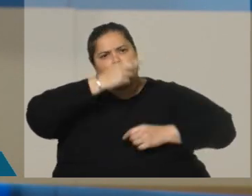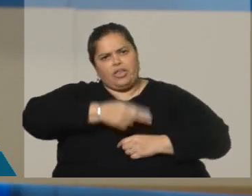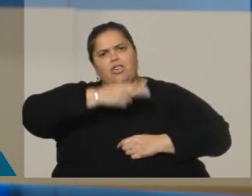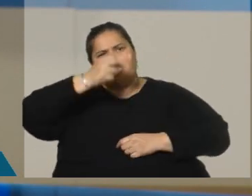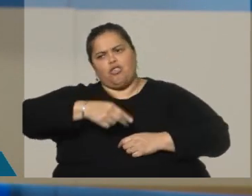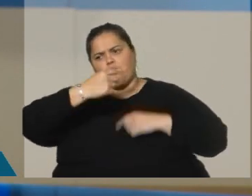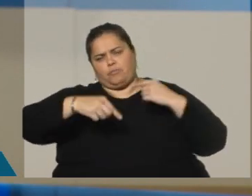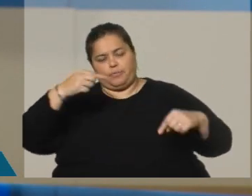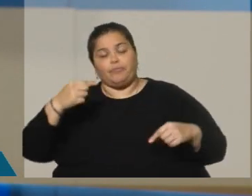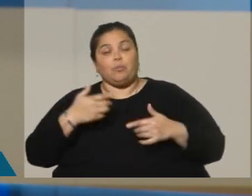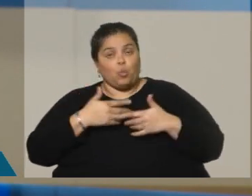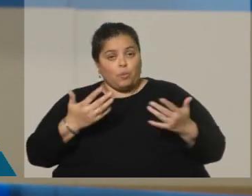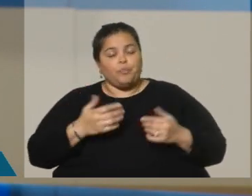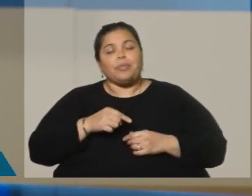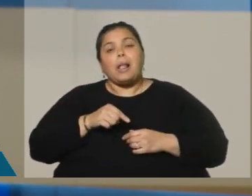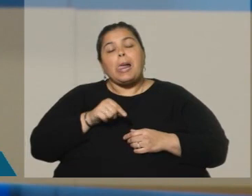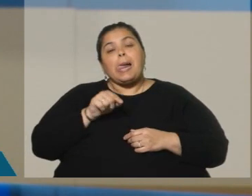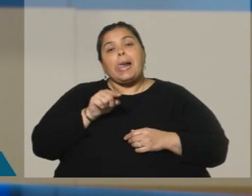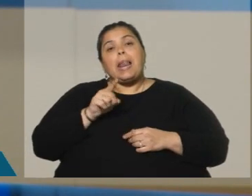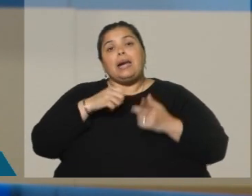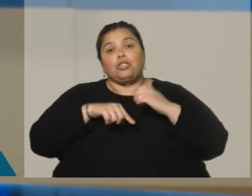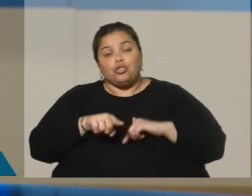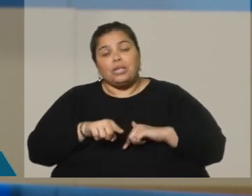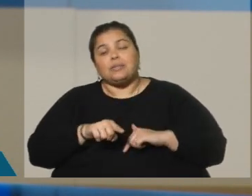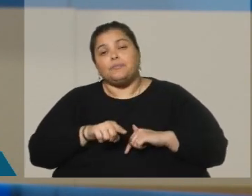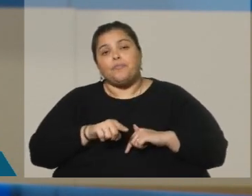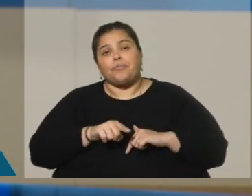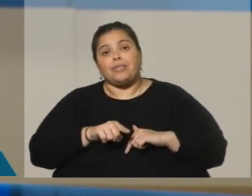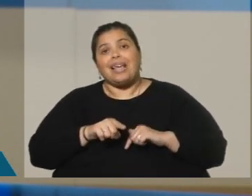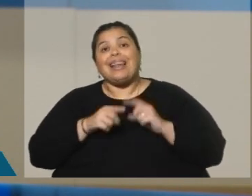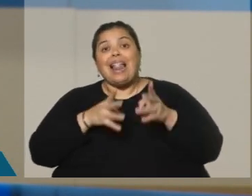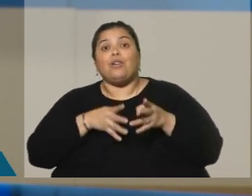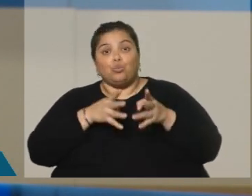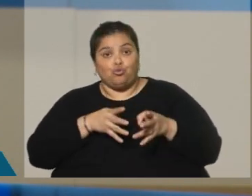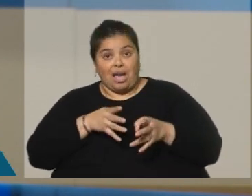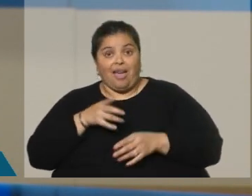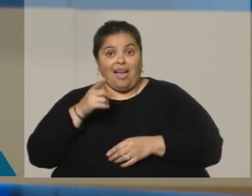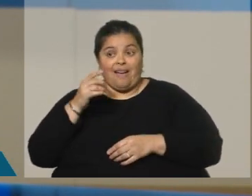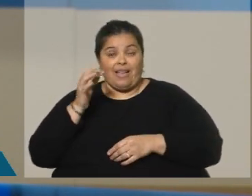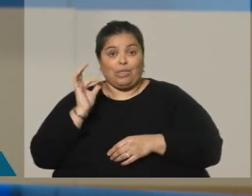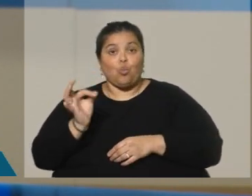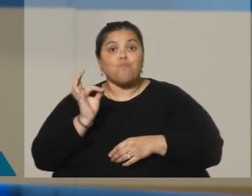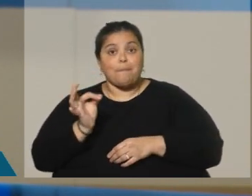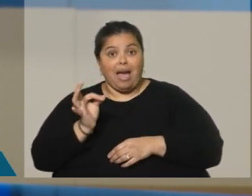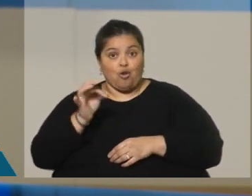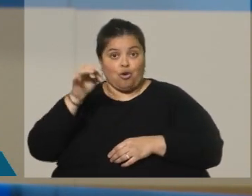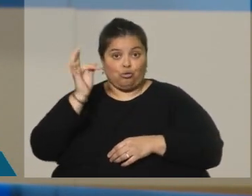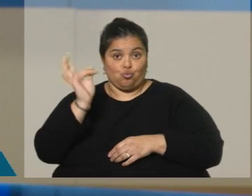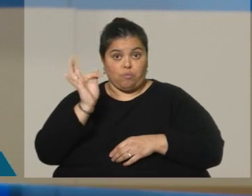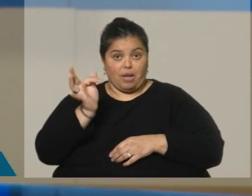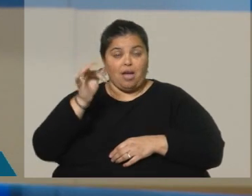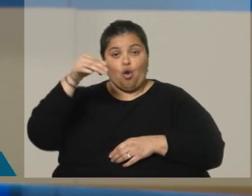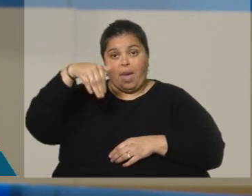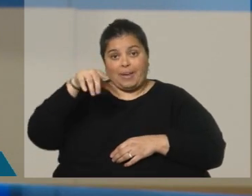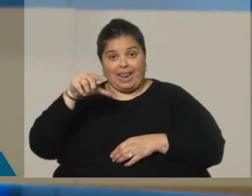trabajadores etcétera etcétera el fenómeno de la lucha armada que sí se comenzó a dar en Uruguay